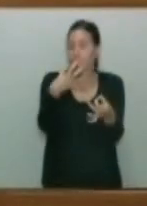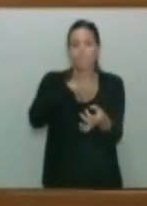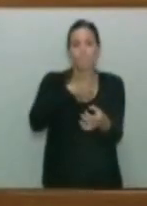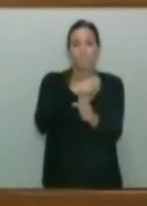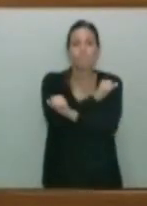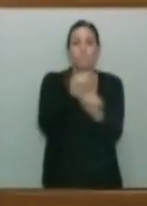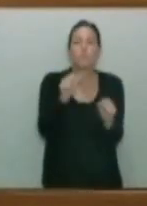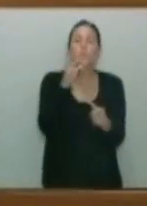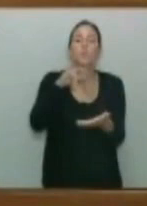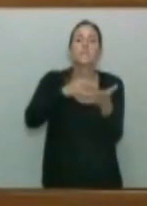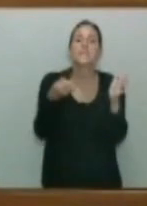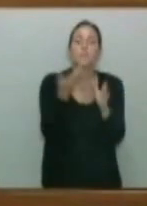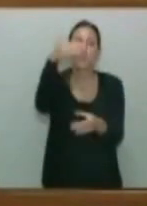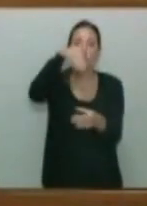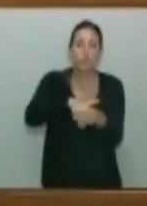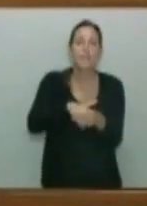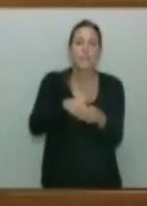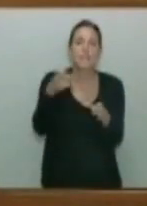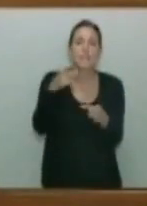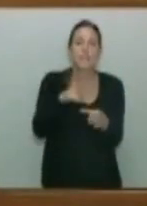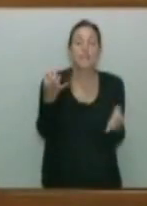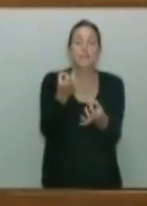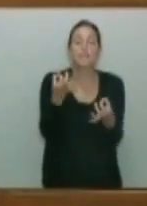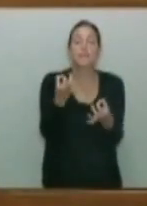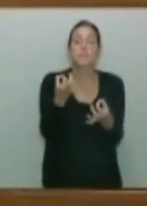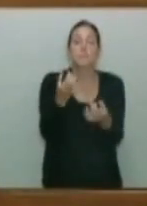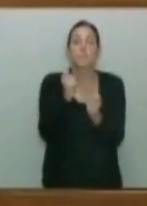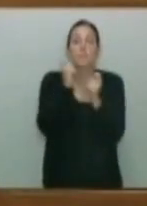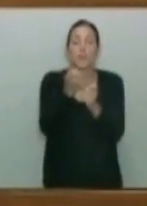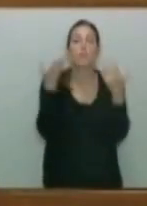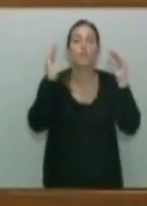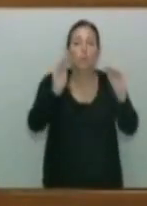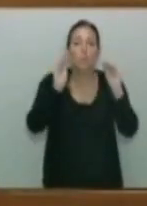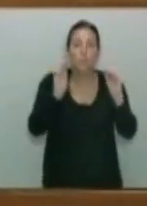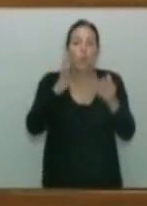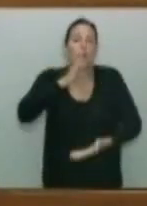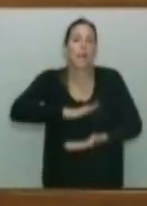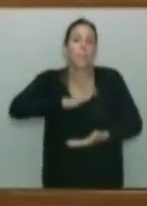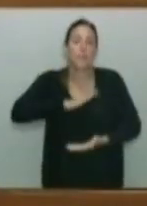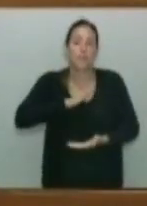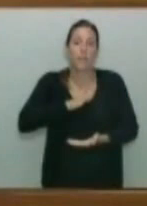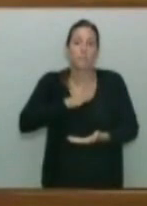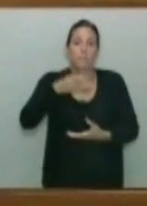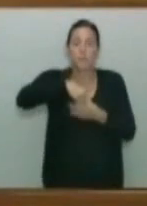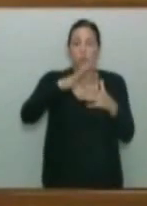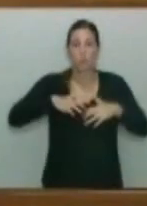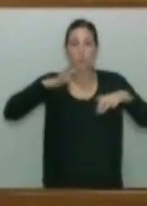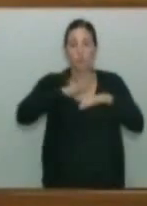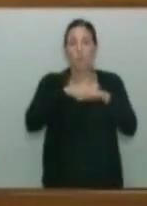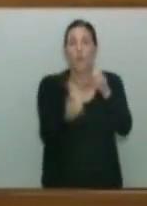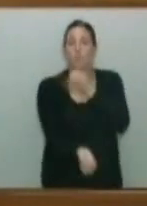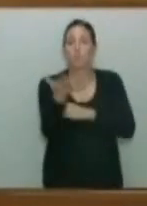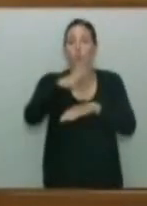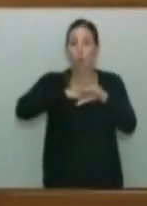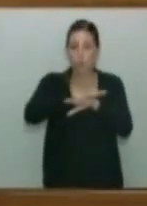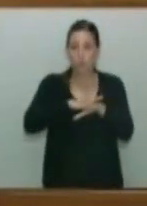porque el sistema electoral también tiene que garantizar la gobernabilidad, tiene que garantizar la formación o la capacidad que tengan las cámaras para formar gobiernos. Pero eso